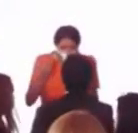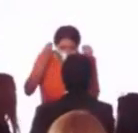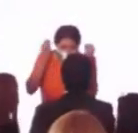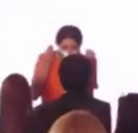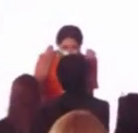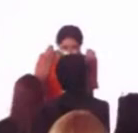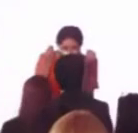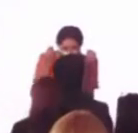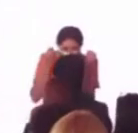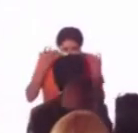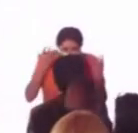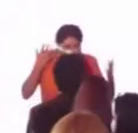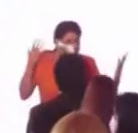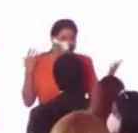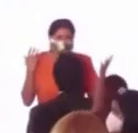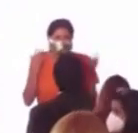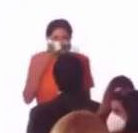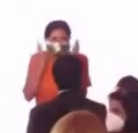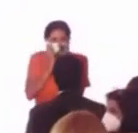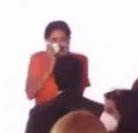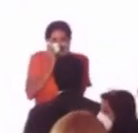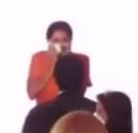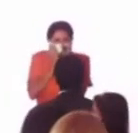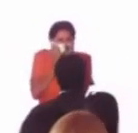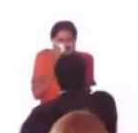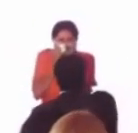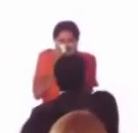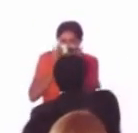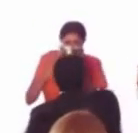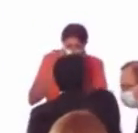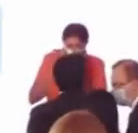de nuevo que tomen asiento, que nos organicemos.